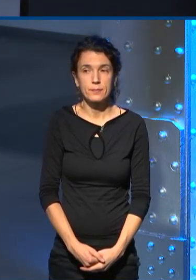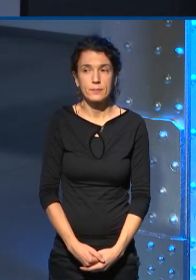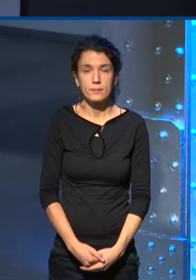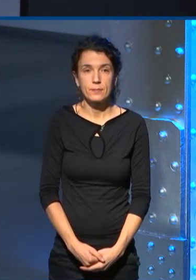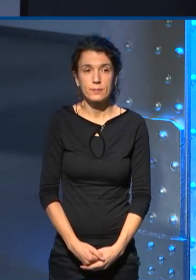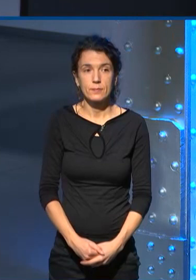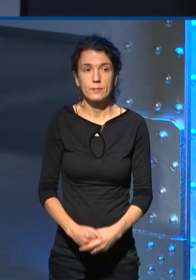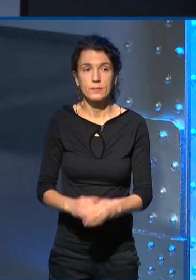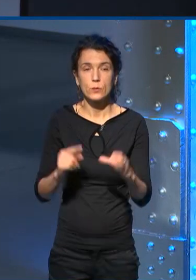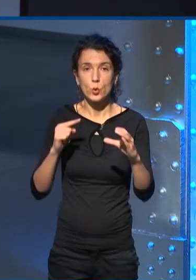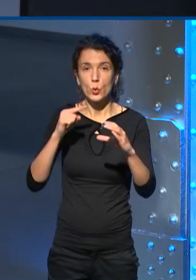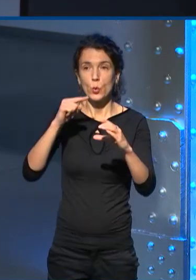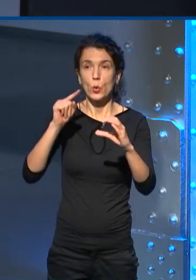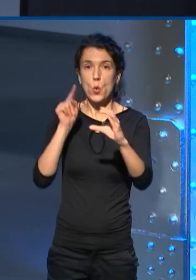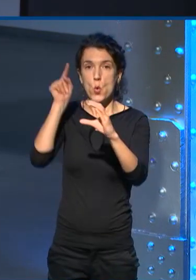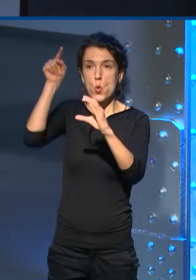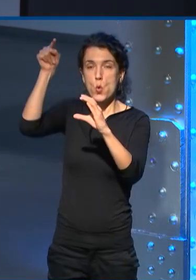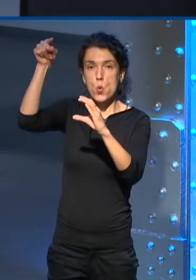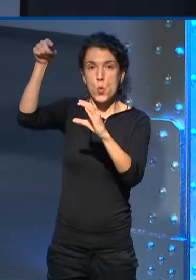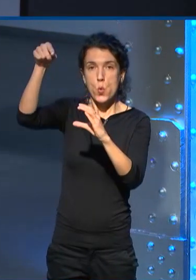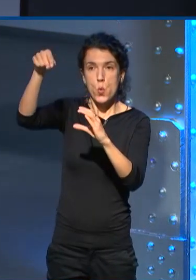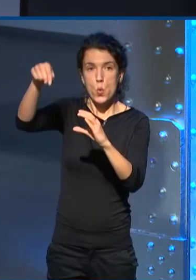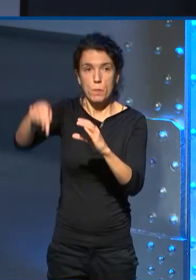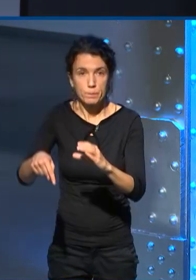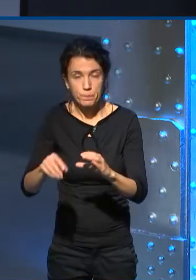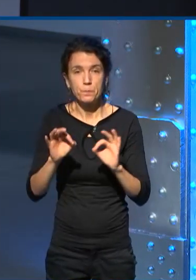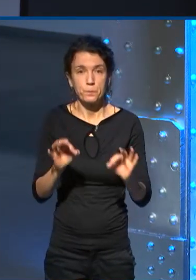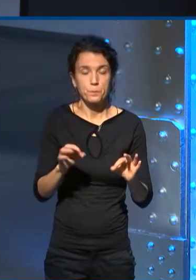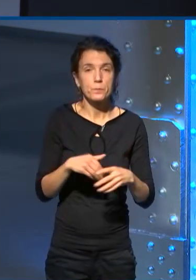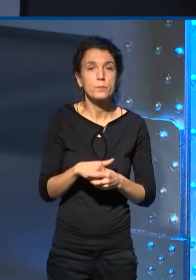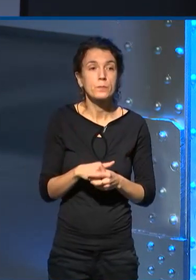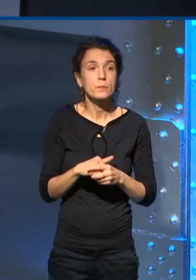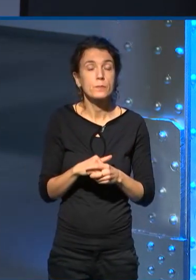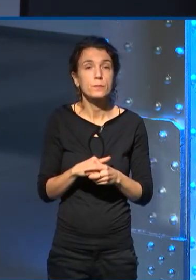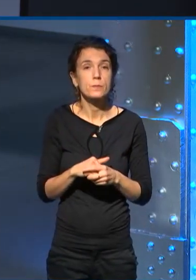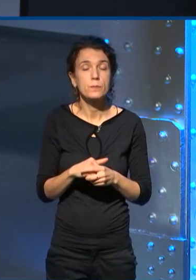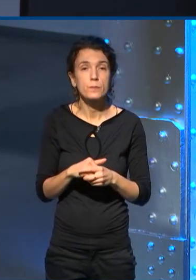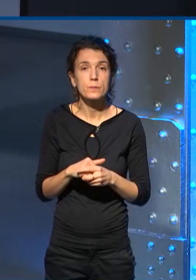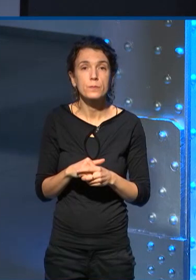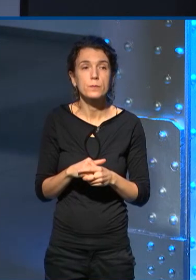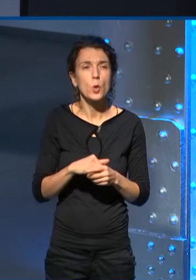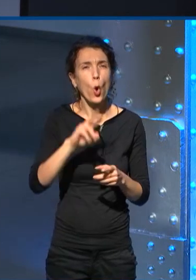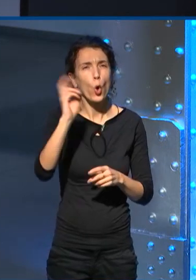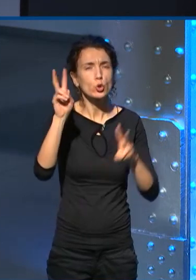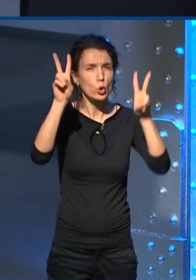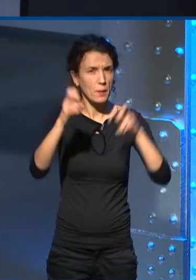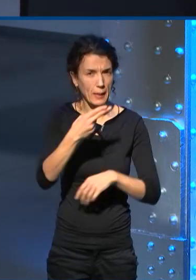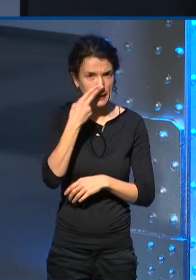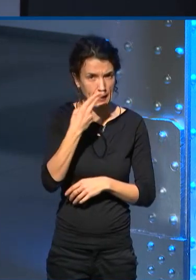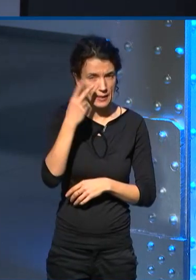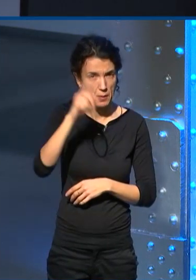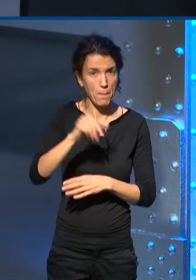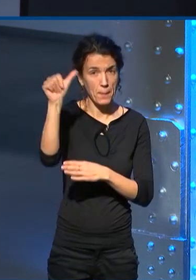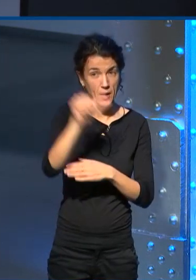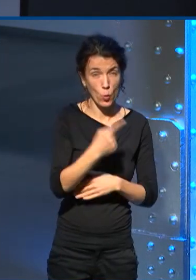Cuando gira pueden caminar y con peso, y cuando no, no. Vale, bien. Pues entonces, luego hay otro tema muy interesante, una película que